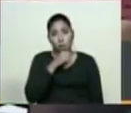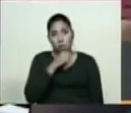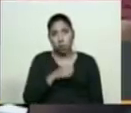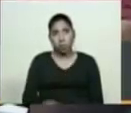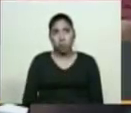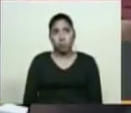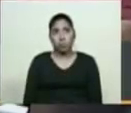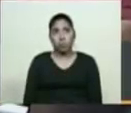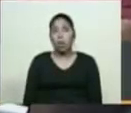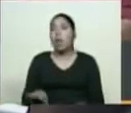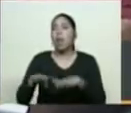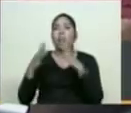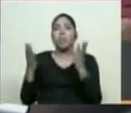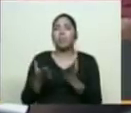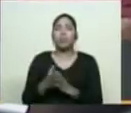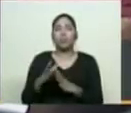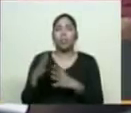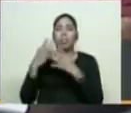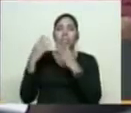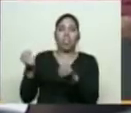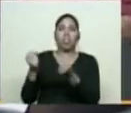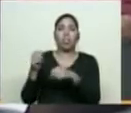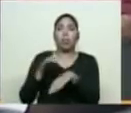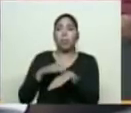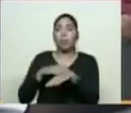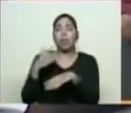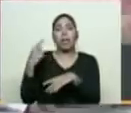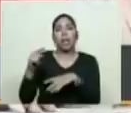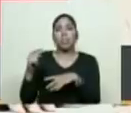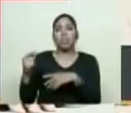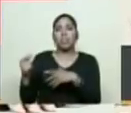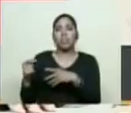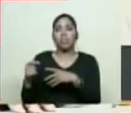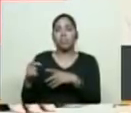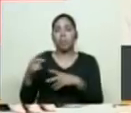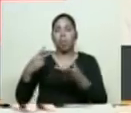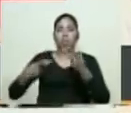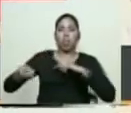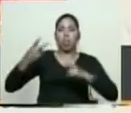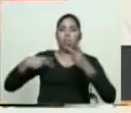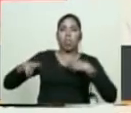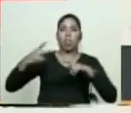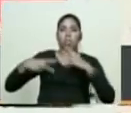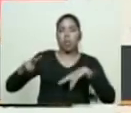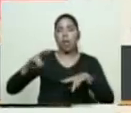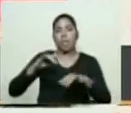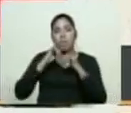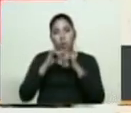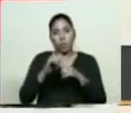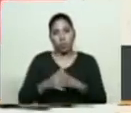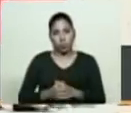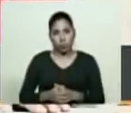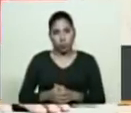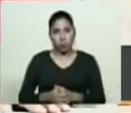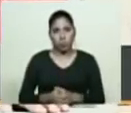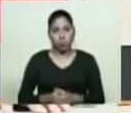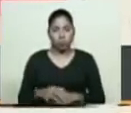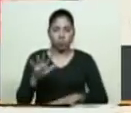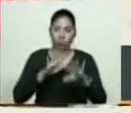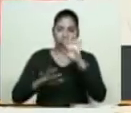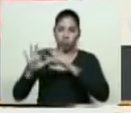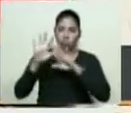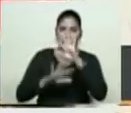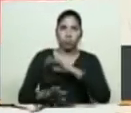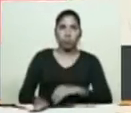El mundo no lo entiende. ¿Sabe por qué? Por la gran guerra que nos han hecho. Algunos países, decía en la reunión Elías,